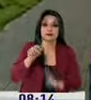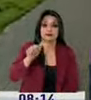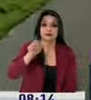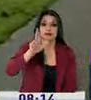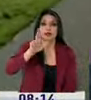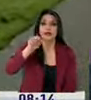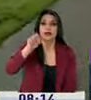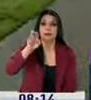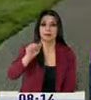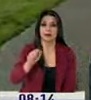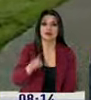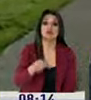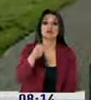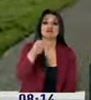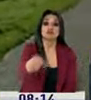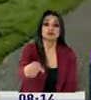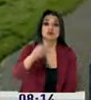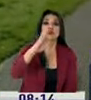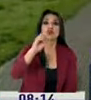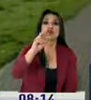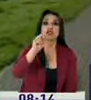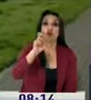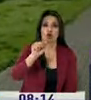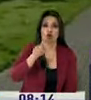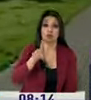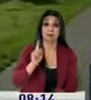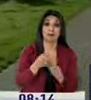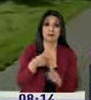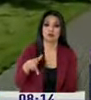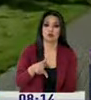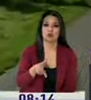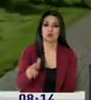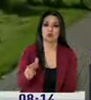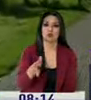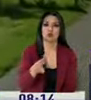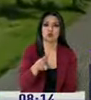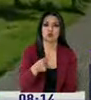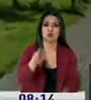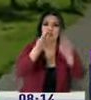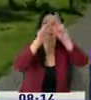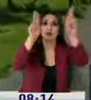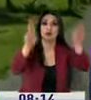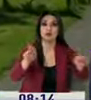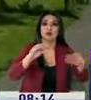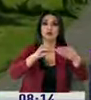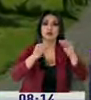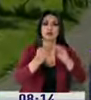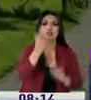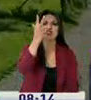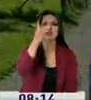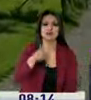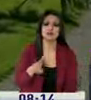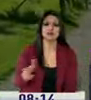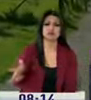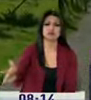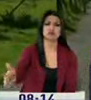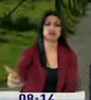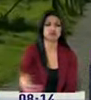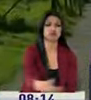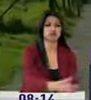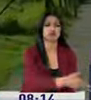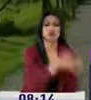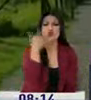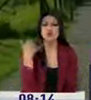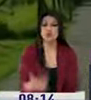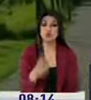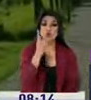Armenia, para pasar a Conocoto, tienen que ir hasta el puente 3 sin este contraflujo, ¿verdad? ¿Cómo se les ha complicado en casi